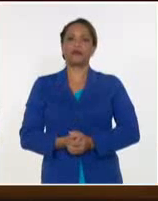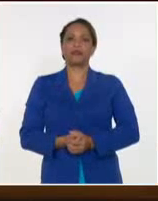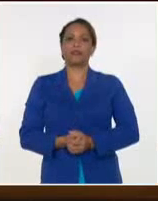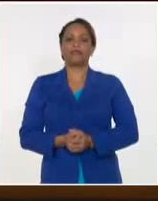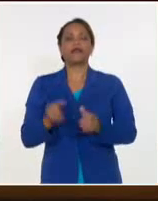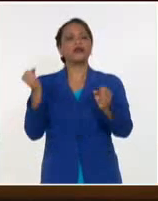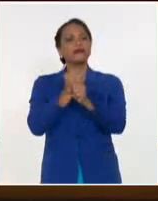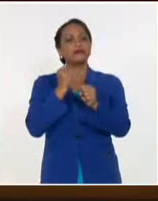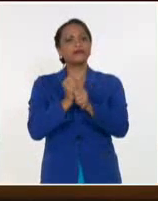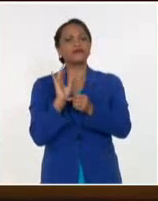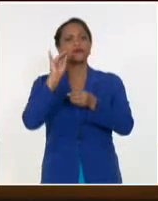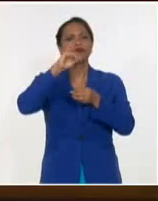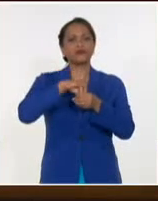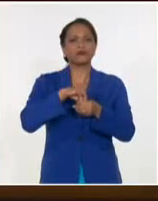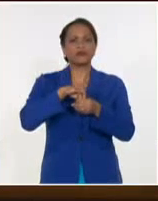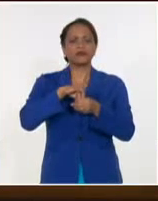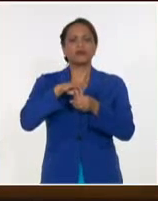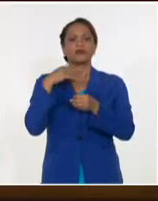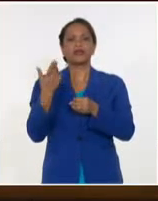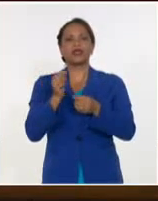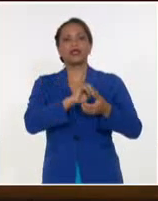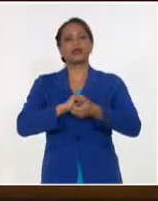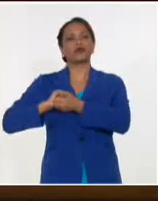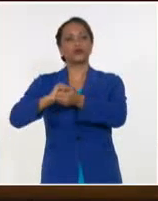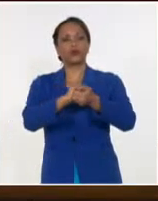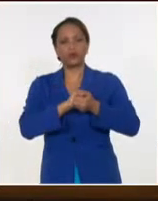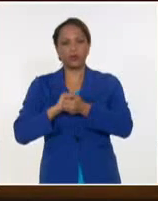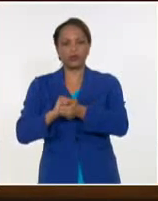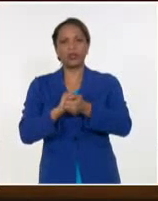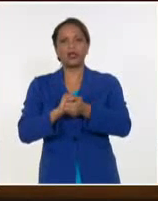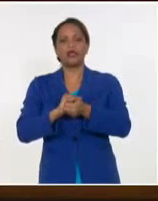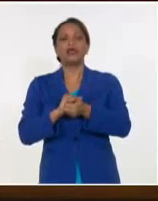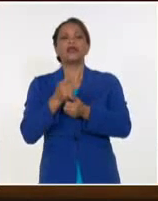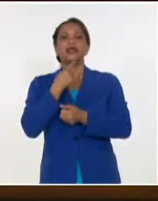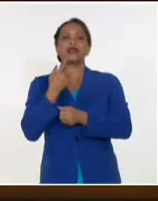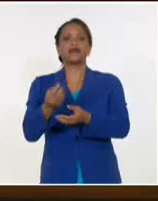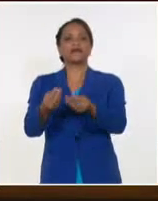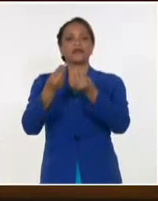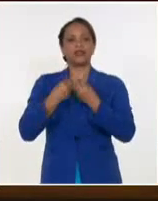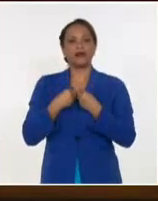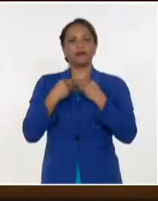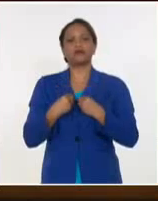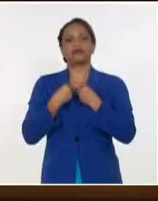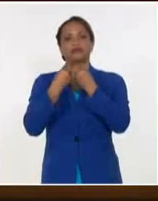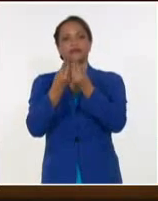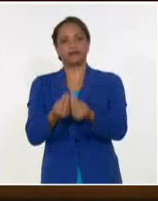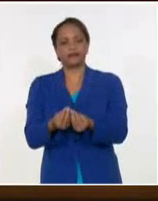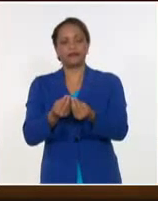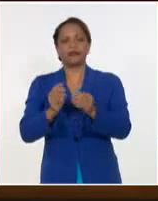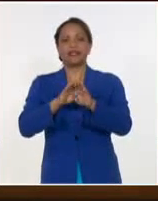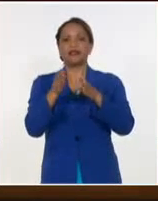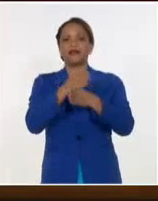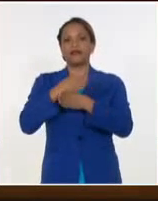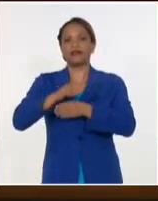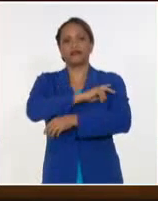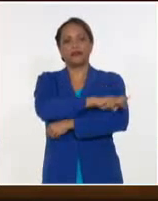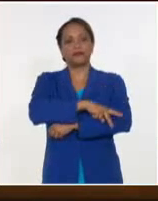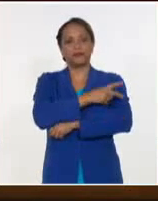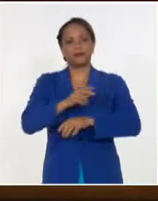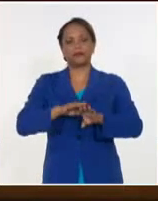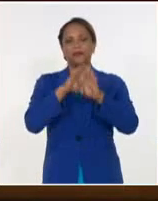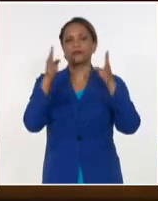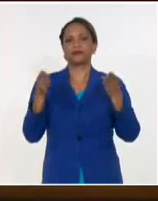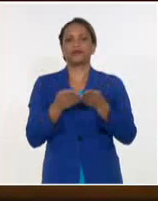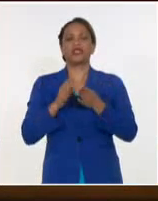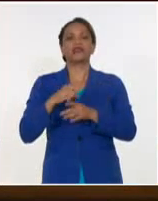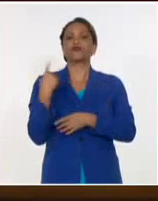por supuesto, la solidaridad que damos y recibimos desde todos los rincones del planeta, de todas las